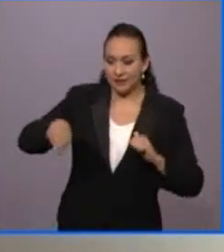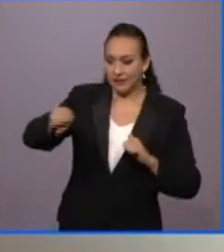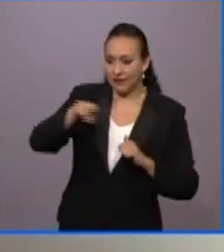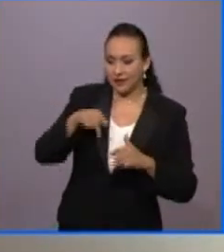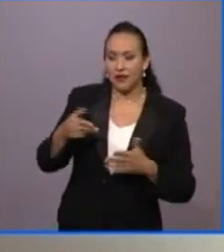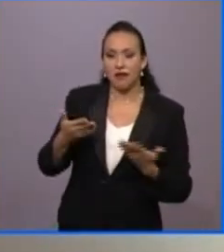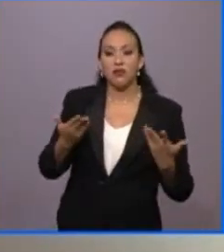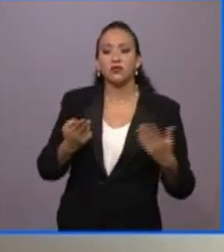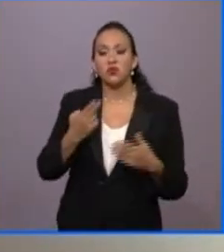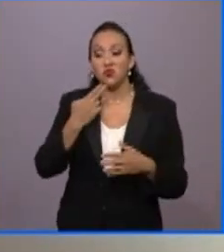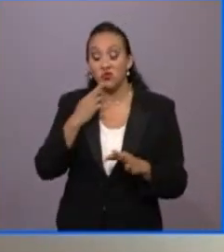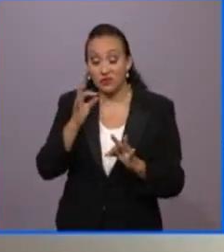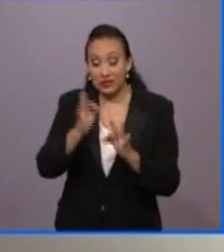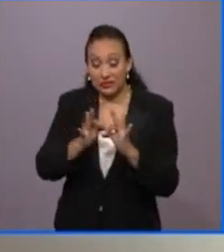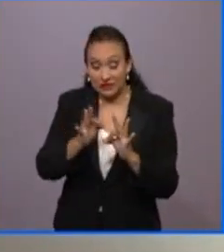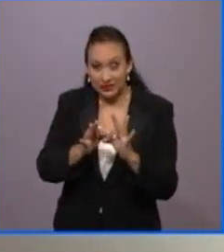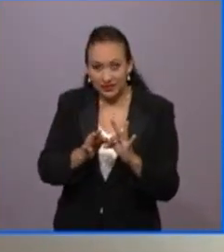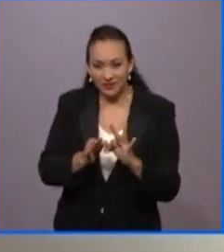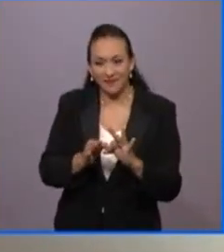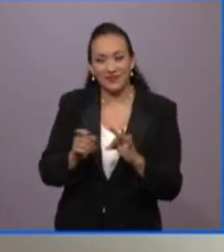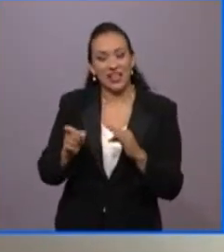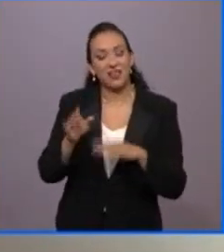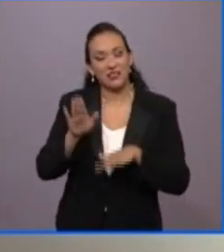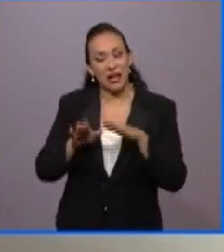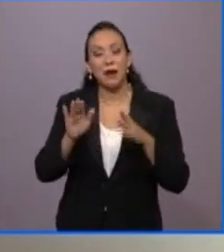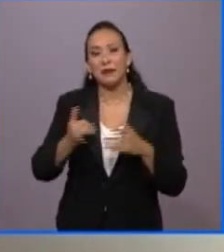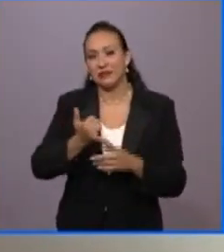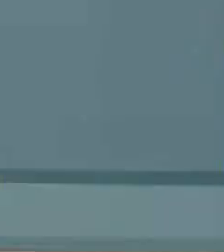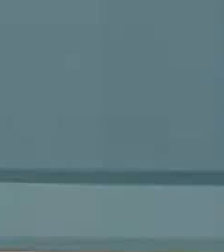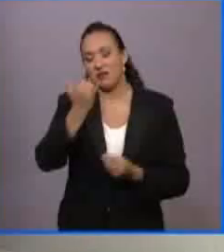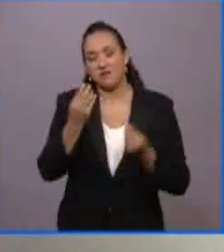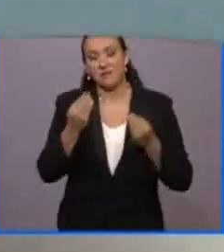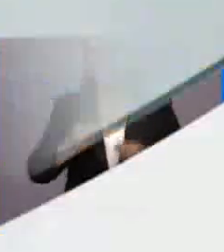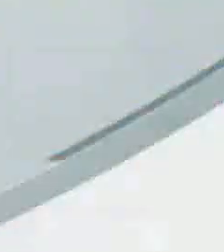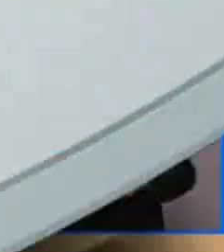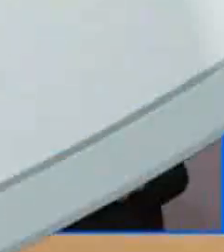de aplicarla incurran en arbitrariedades.